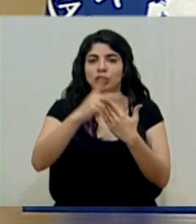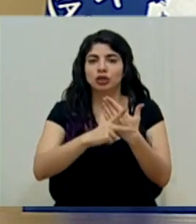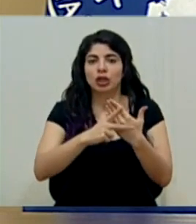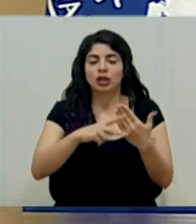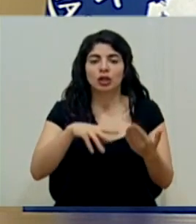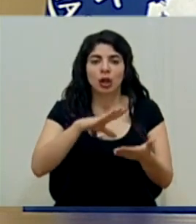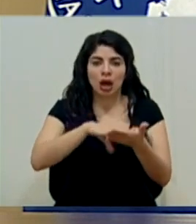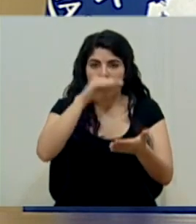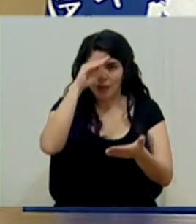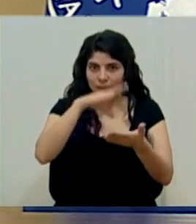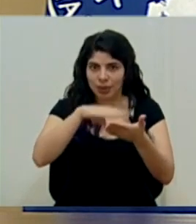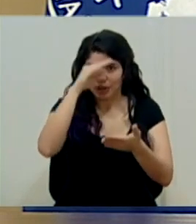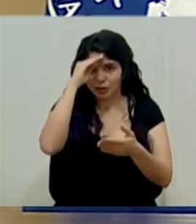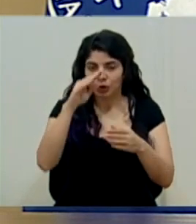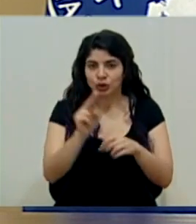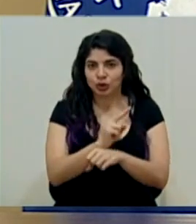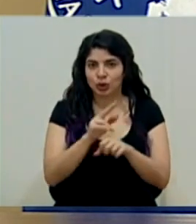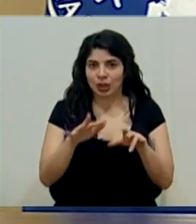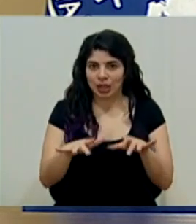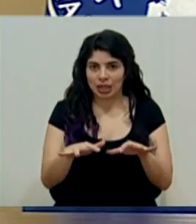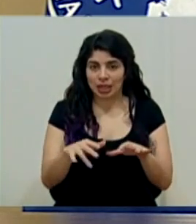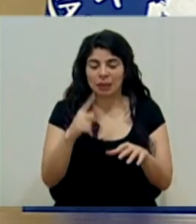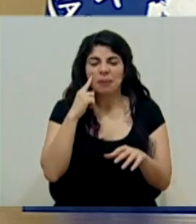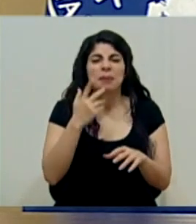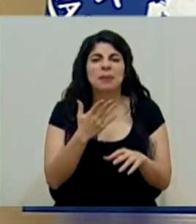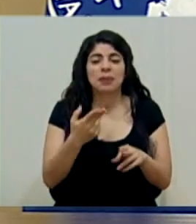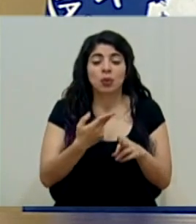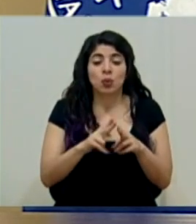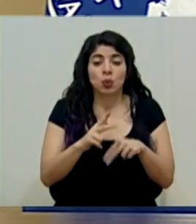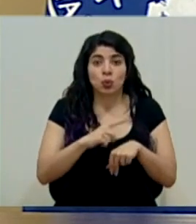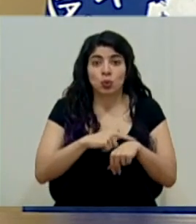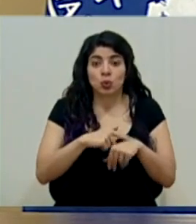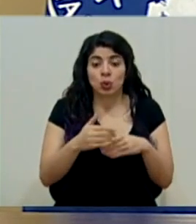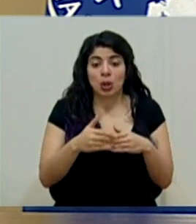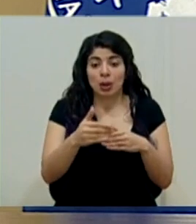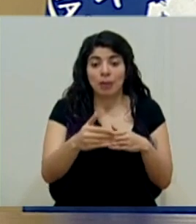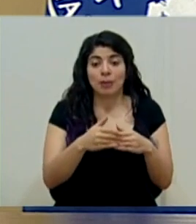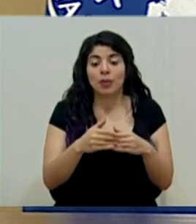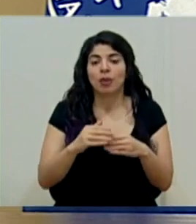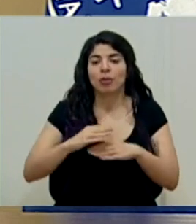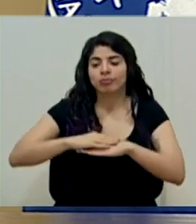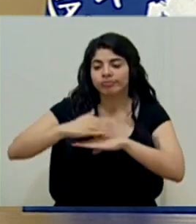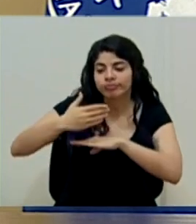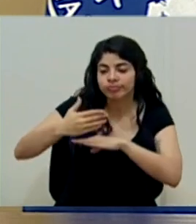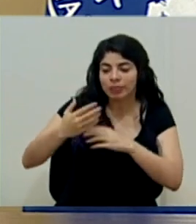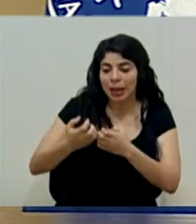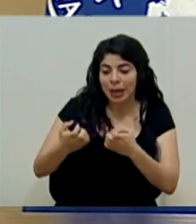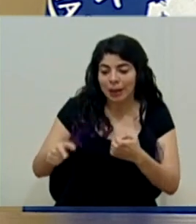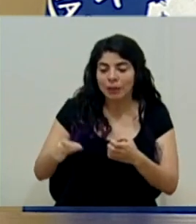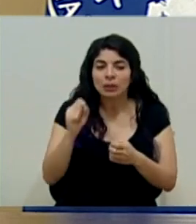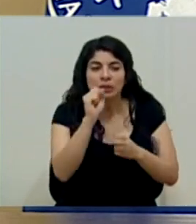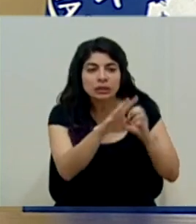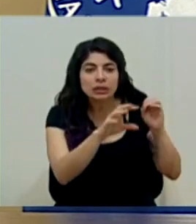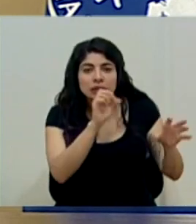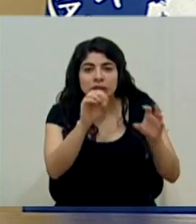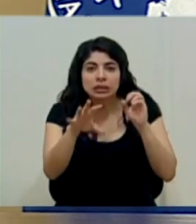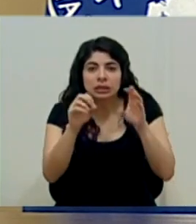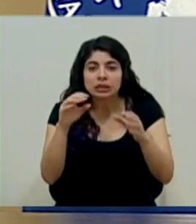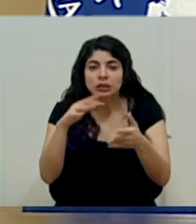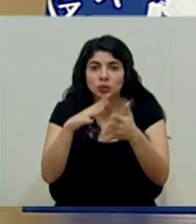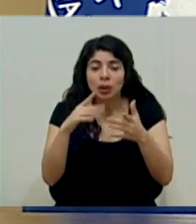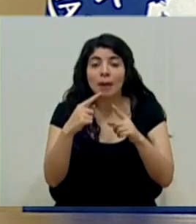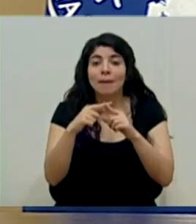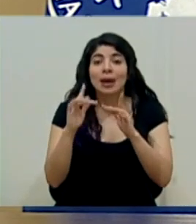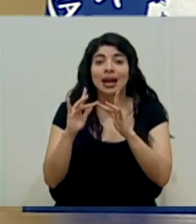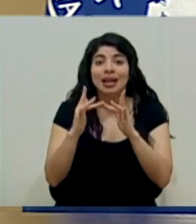de alfabetización digital para en el corto plazo llevar equipos a todos los estudiantes y